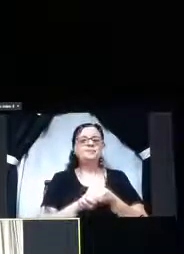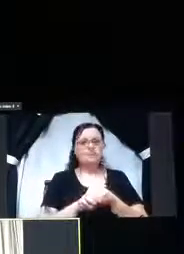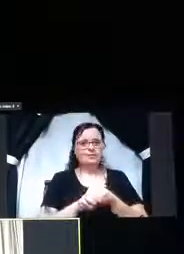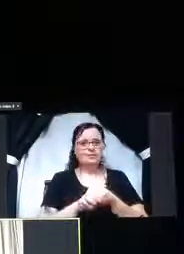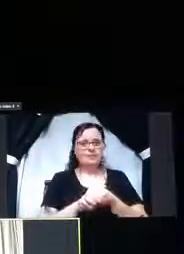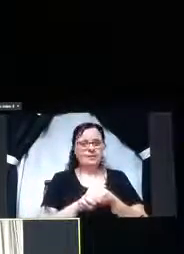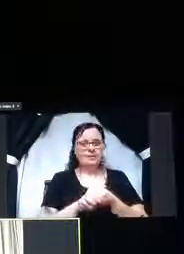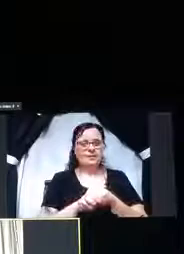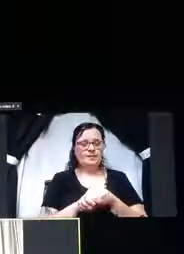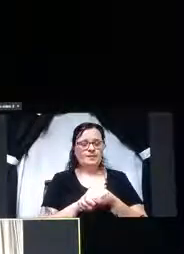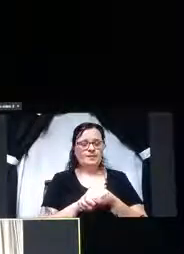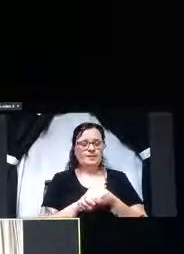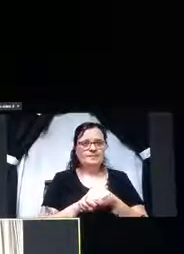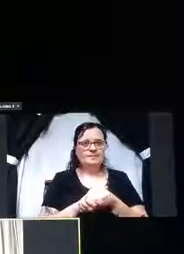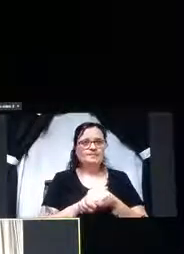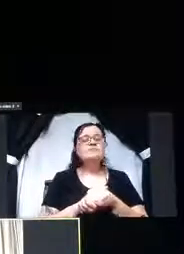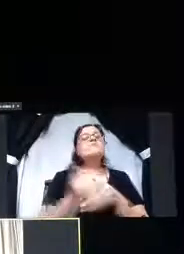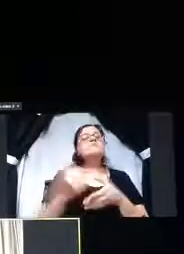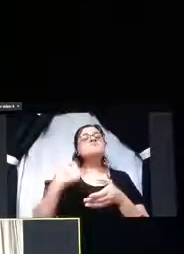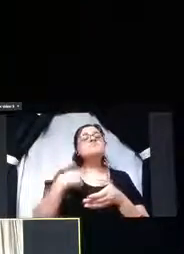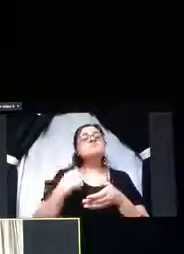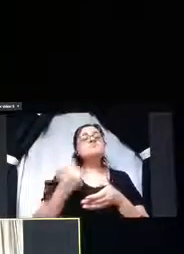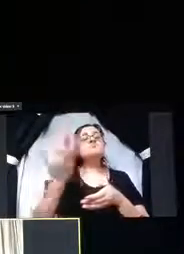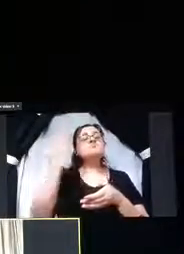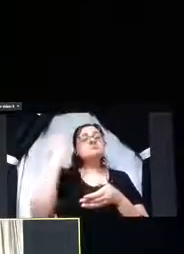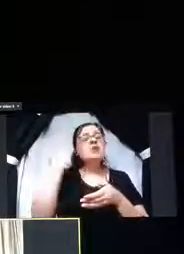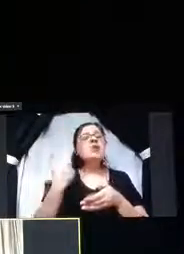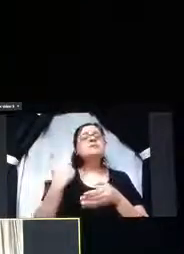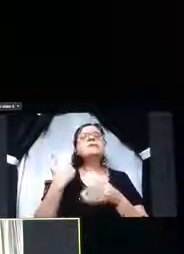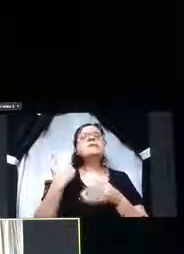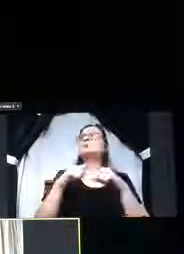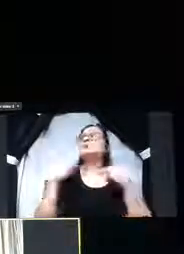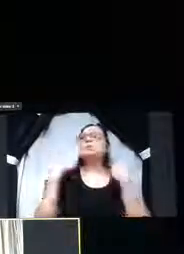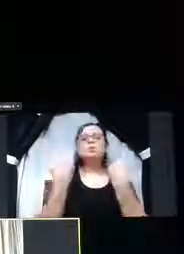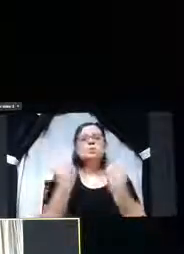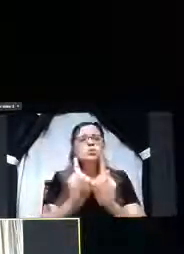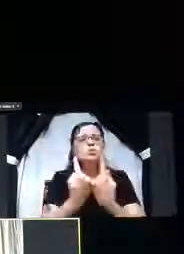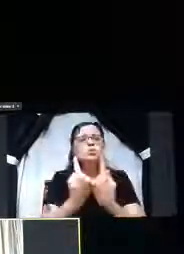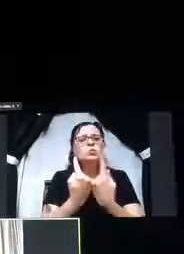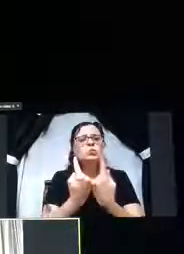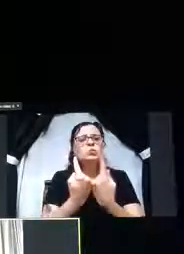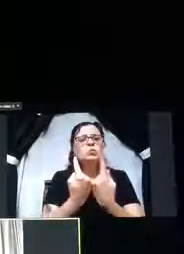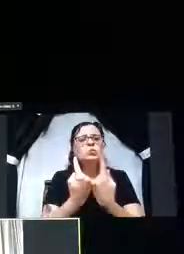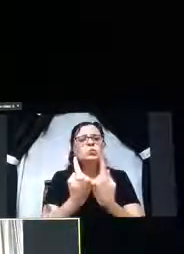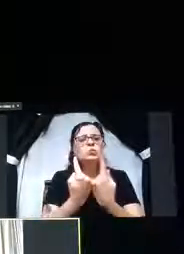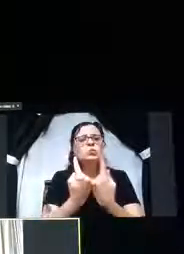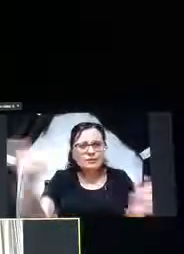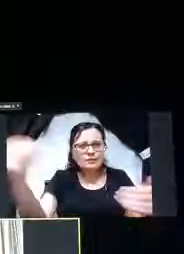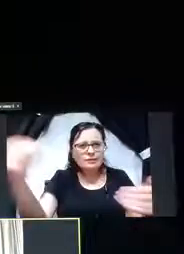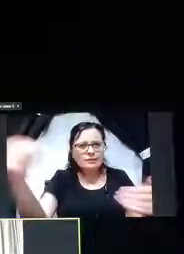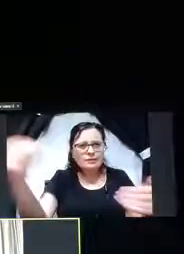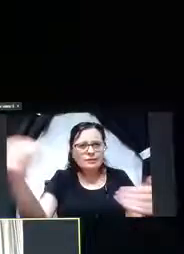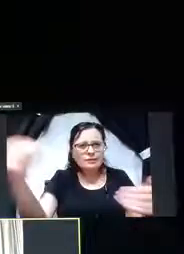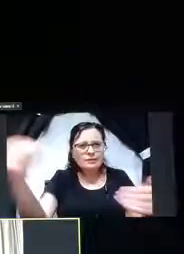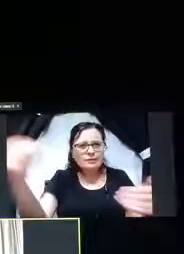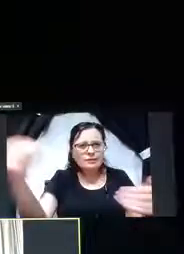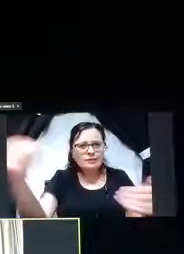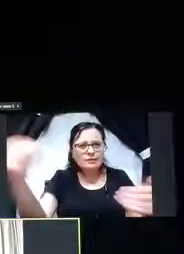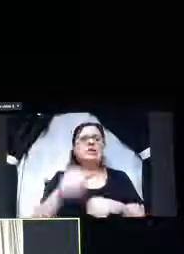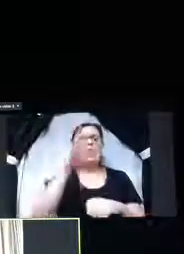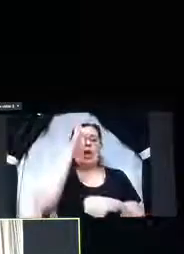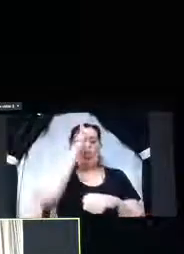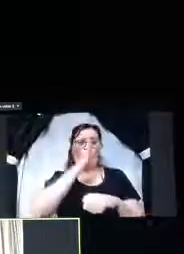en otros casos de chicos que me ha pasado en el consultorio, que estuvieron por ahí trabajando durante muchos años bajo el marco de la hipoacusia, entonces, bueno,